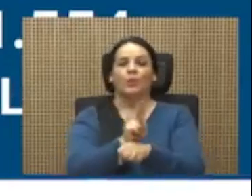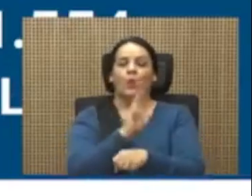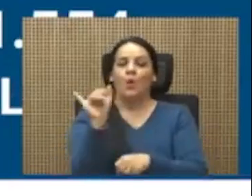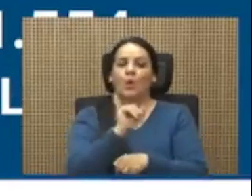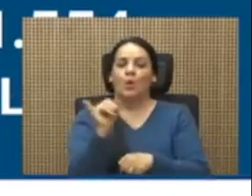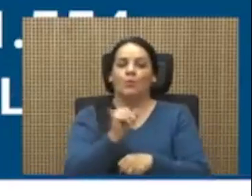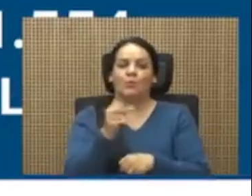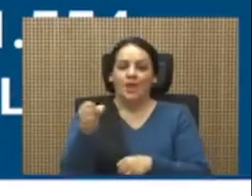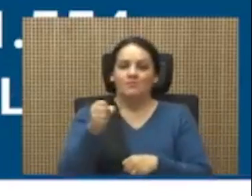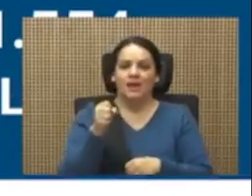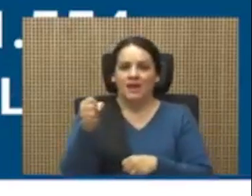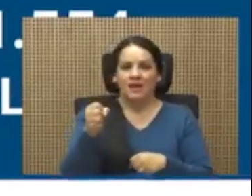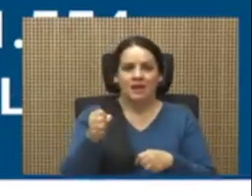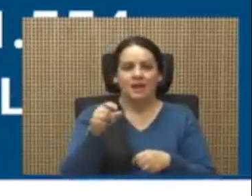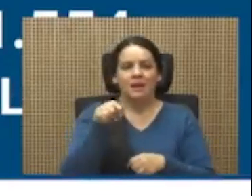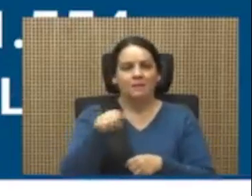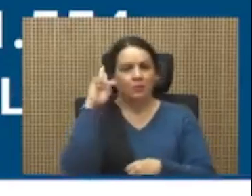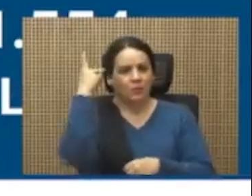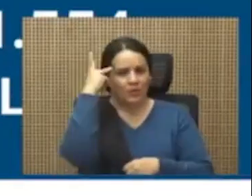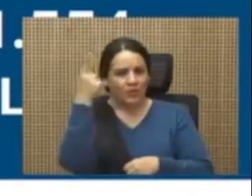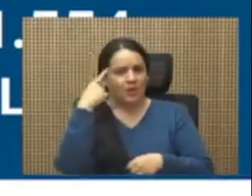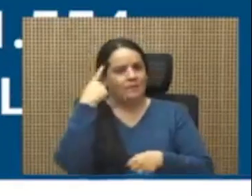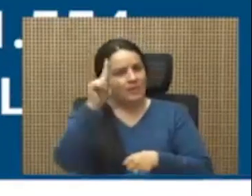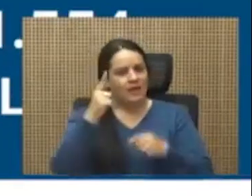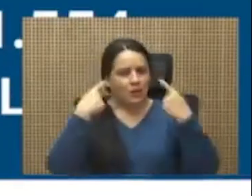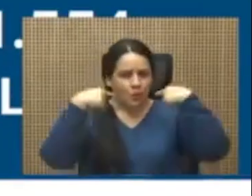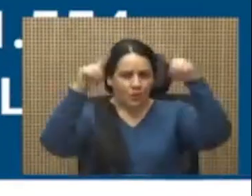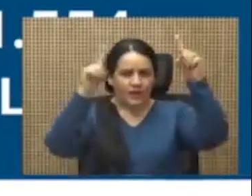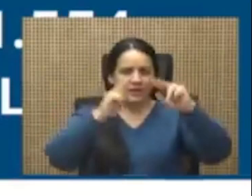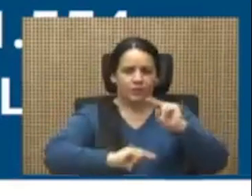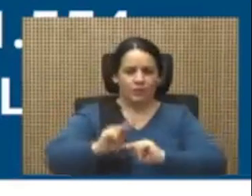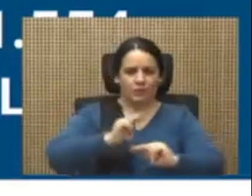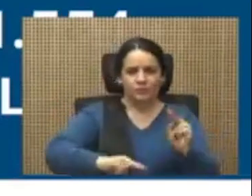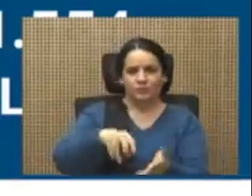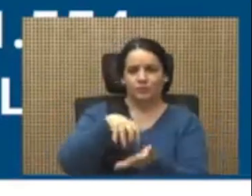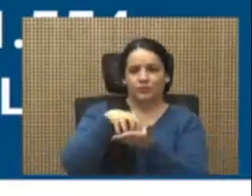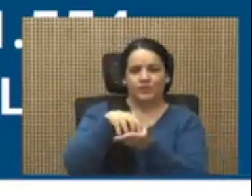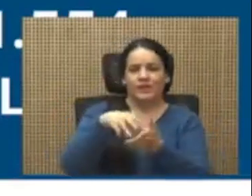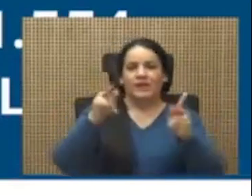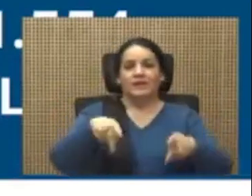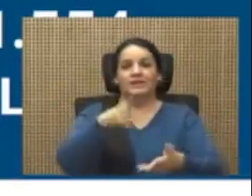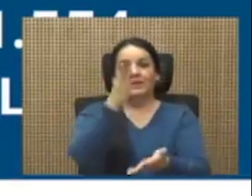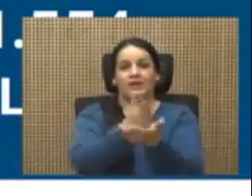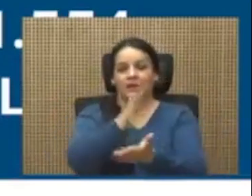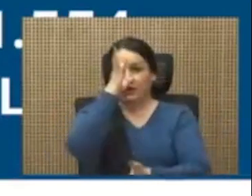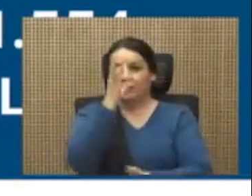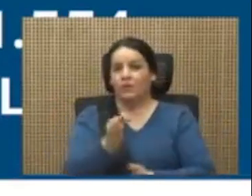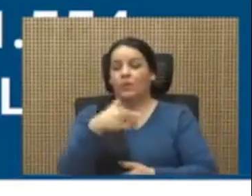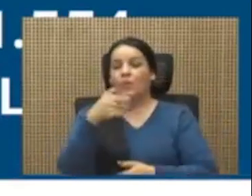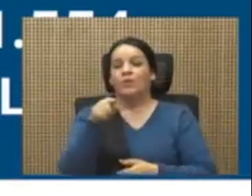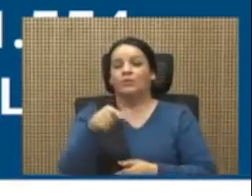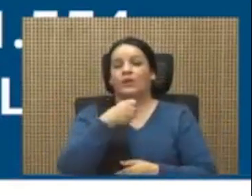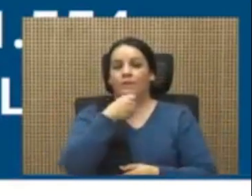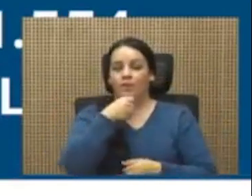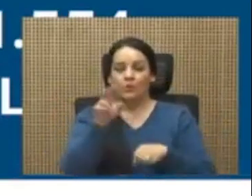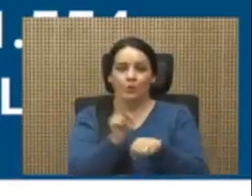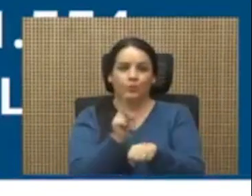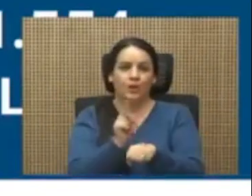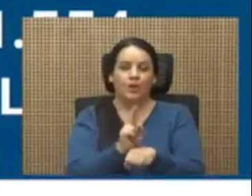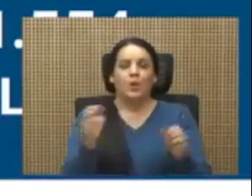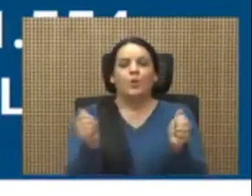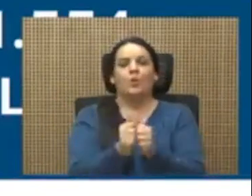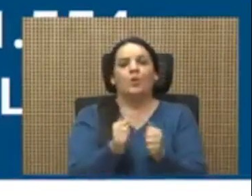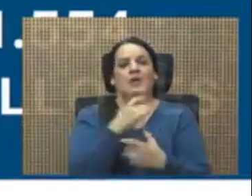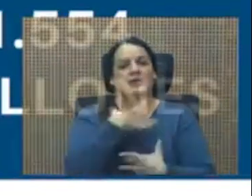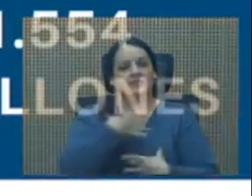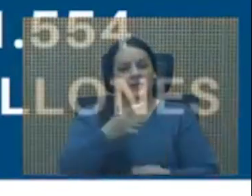política para lograr cuestionados negocios la gente deja de creerle cuando la prensa es utilizada con la única intención de